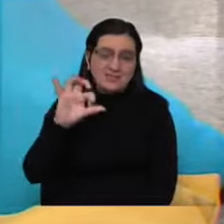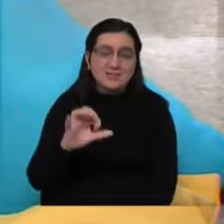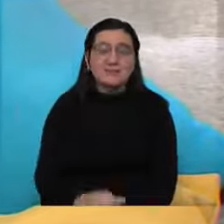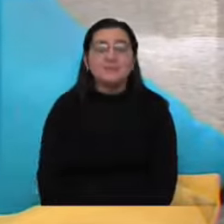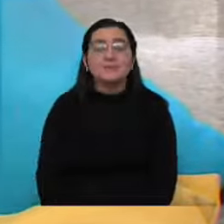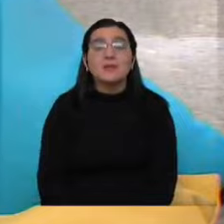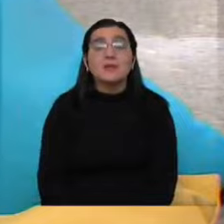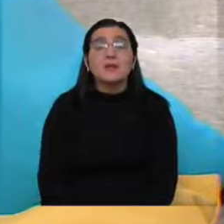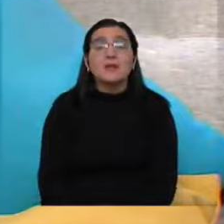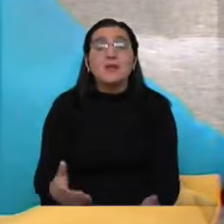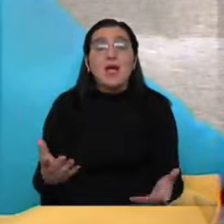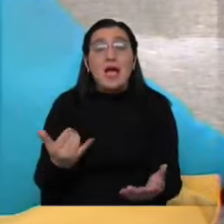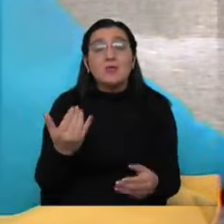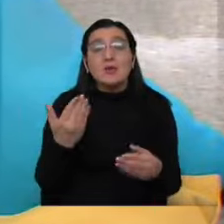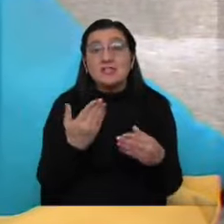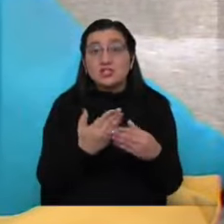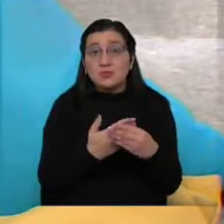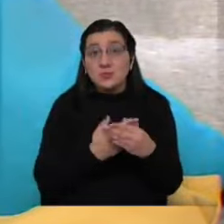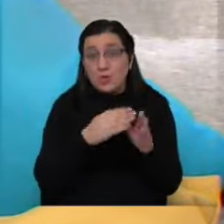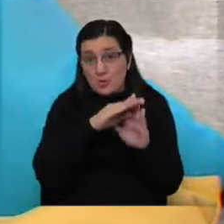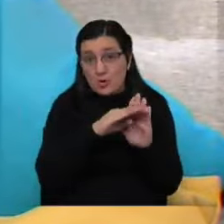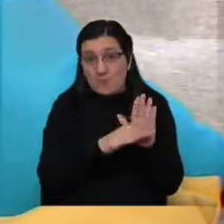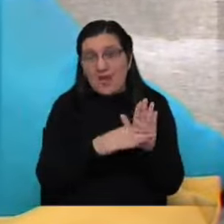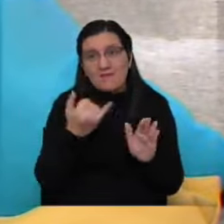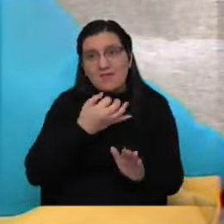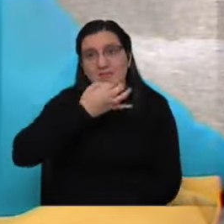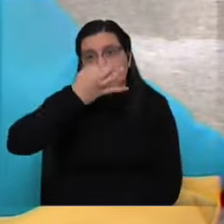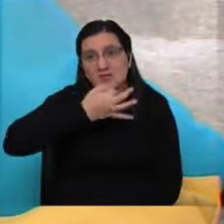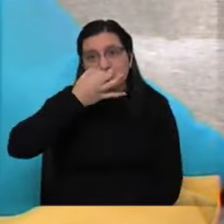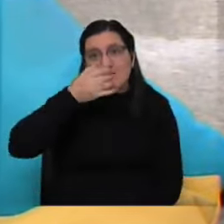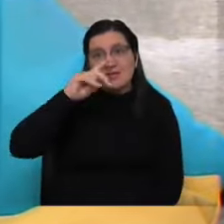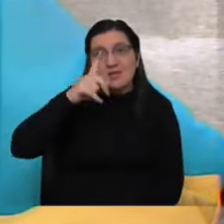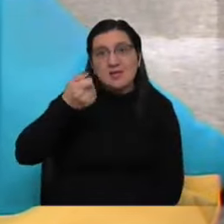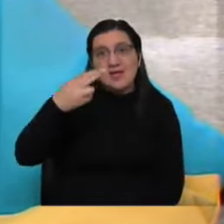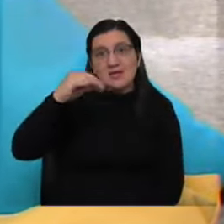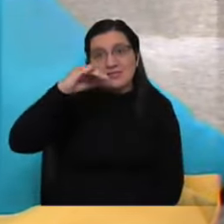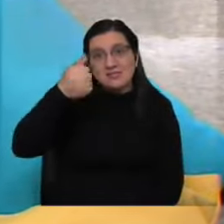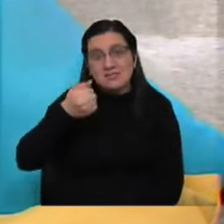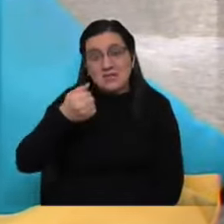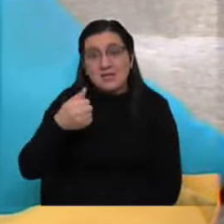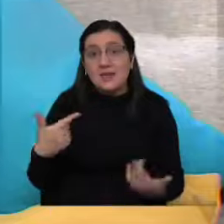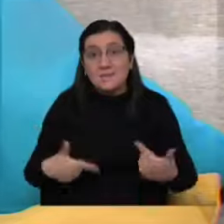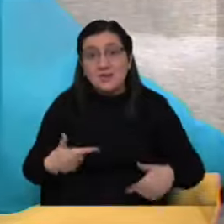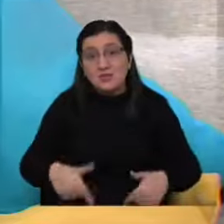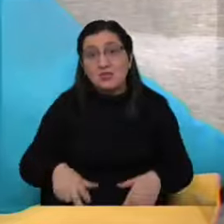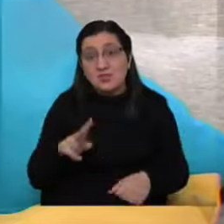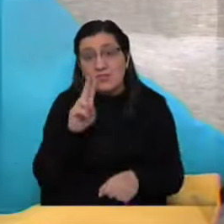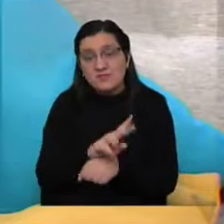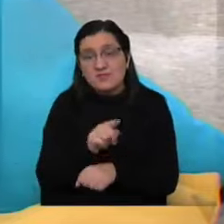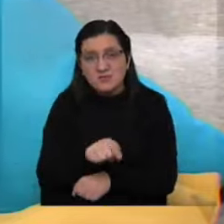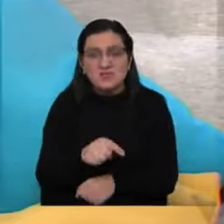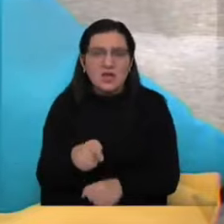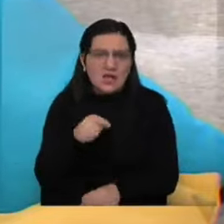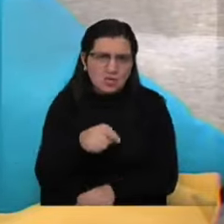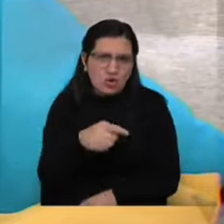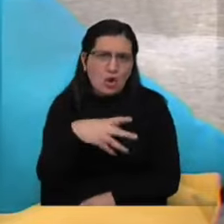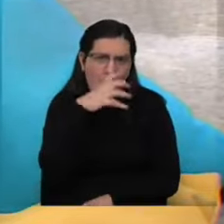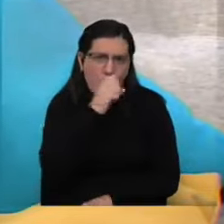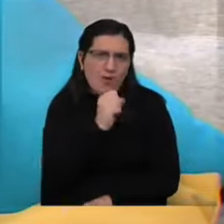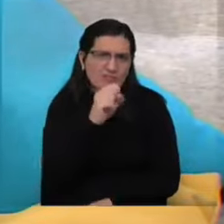en en nuestras redes estaba viendo declaraciones de Javier García en su momento ministro de defensa diciendo Esto va a durar 30 años es un